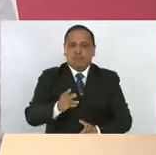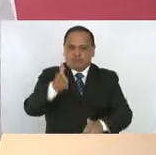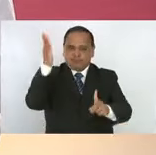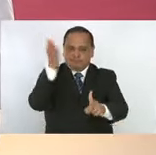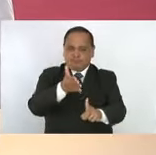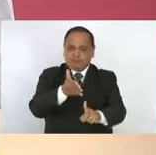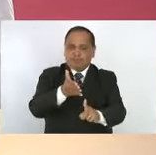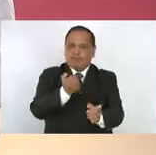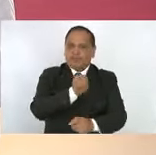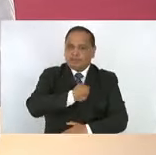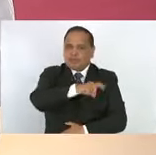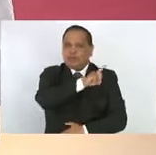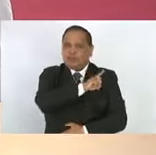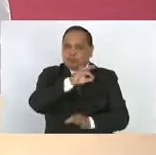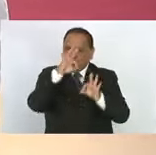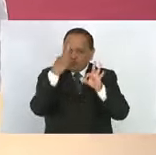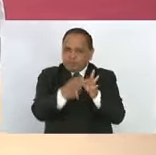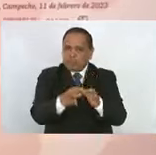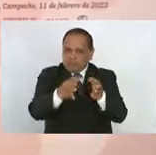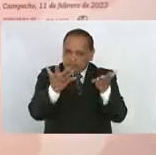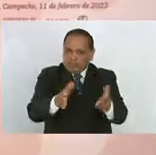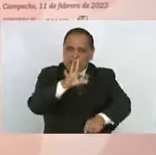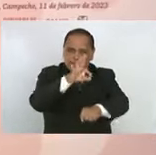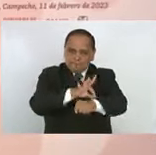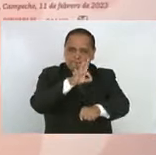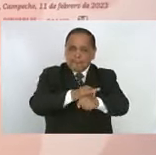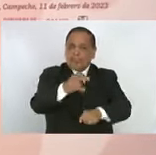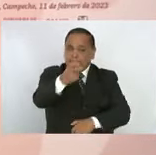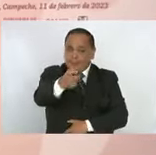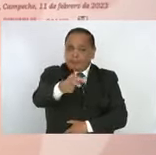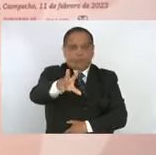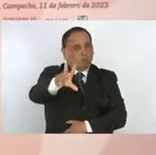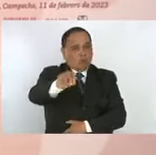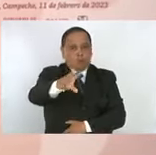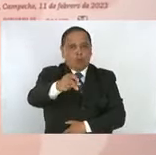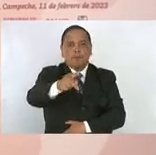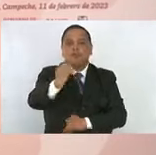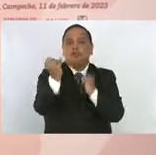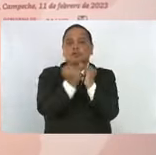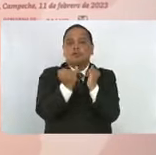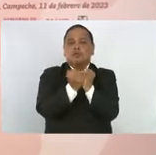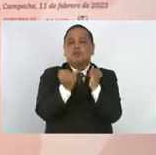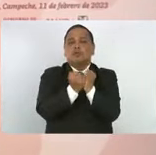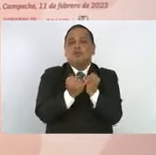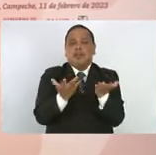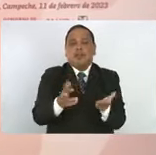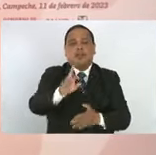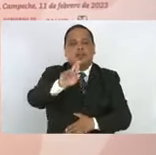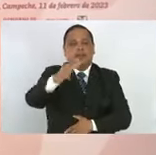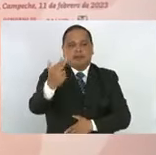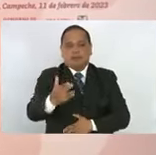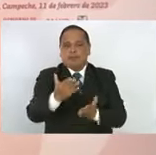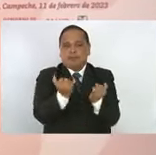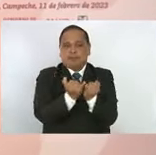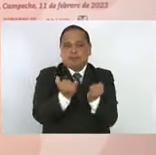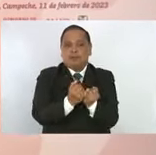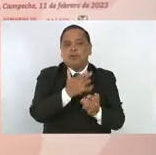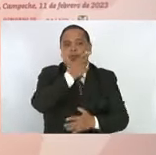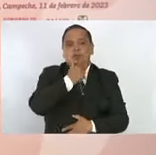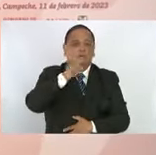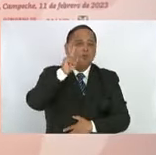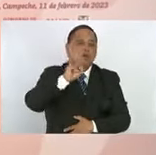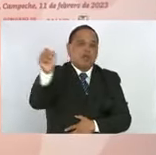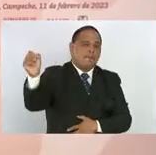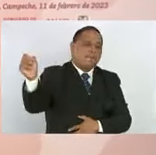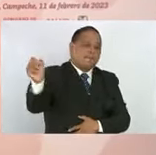la atención médica, sino que abarca además la formación de recursos humanos, el asesoramiento de profesionales cubanos